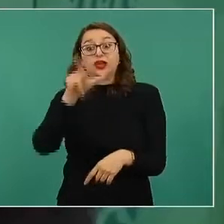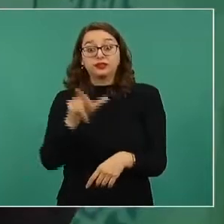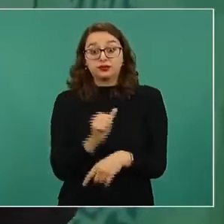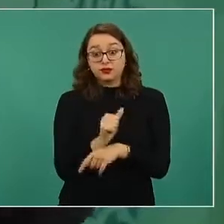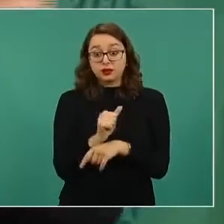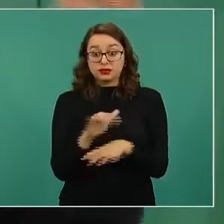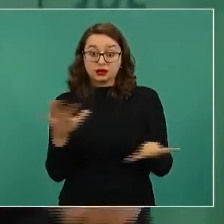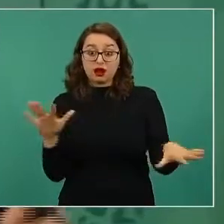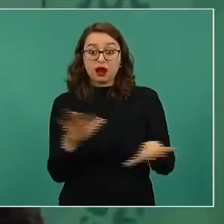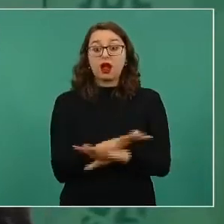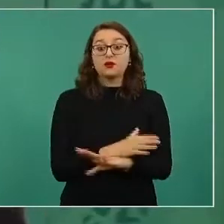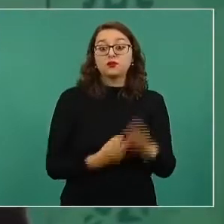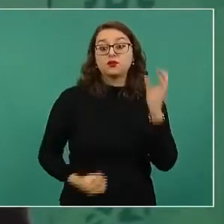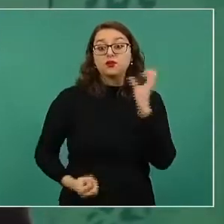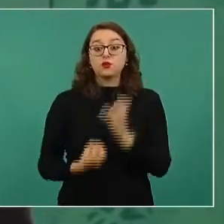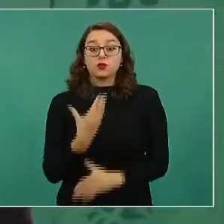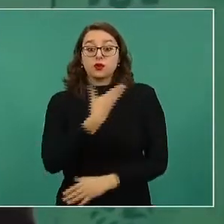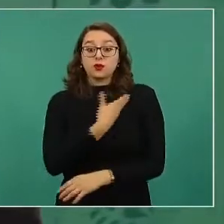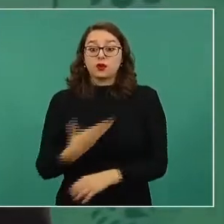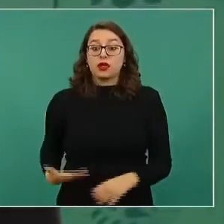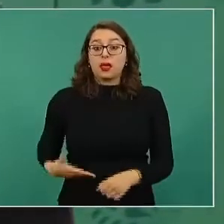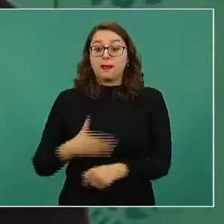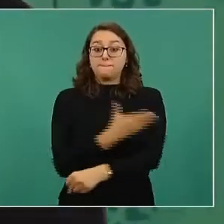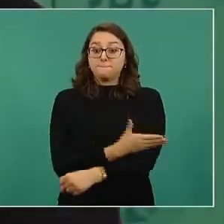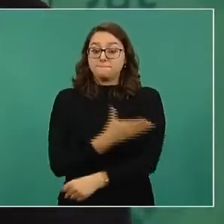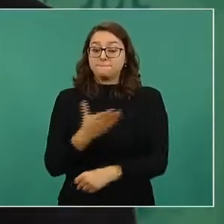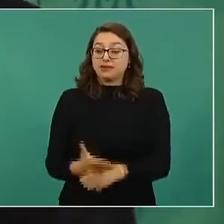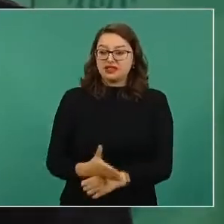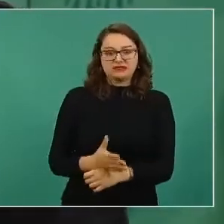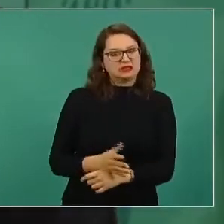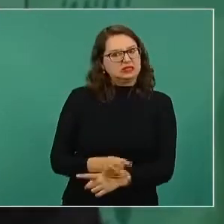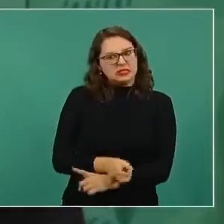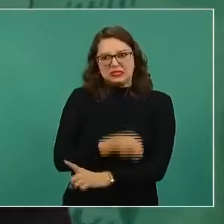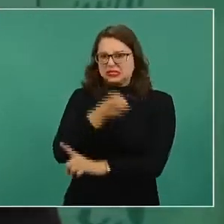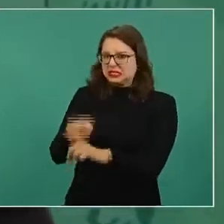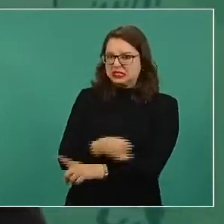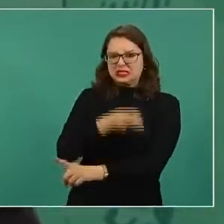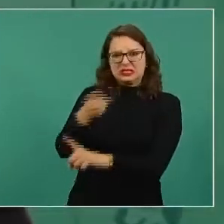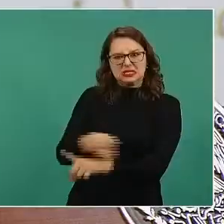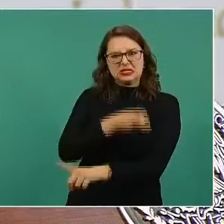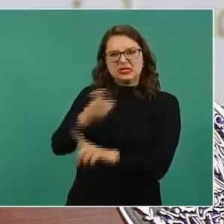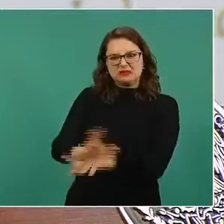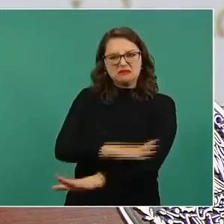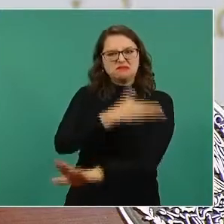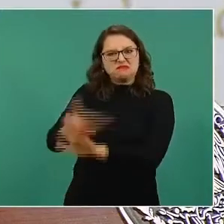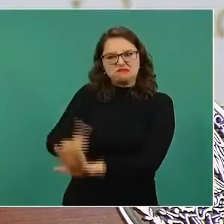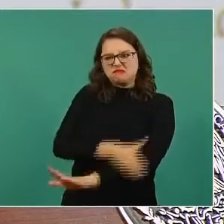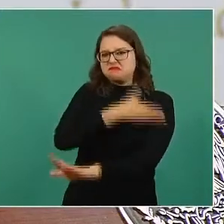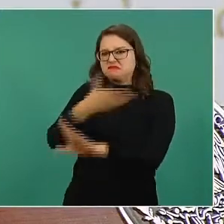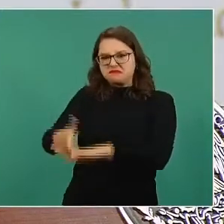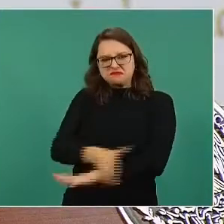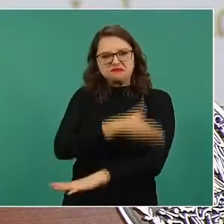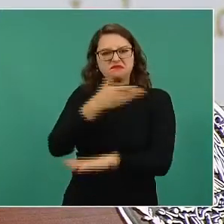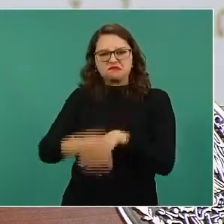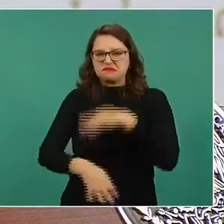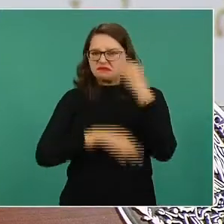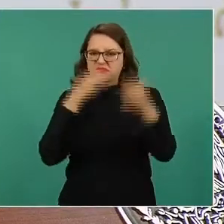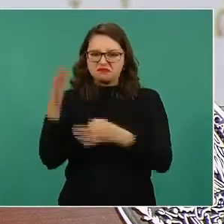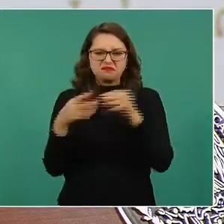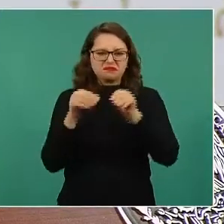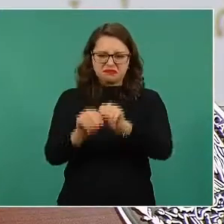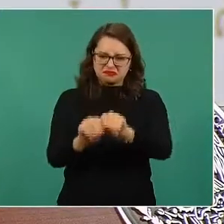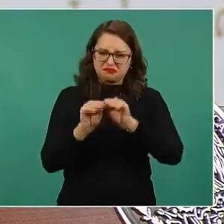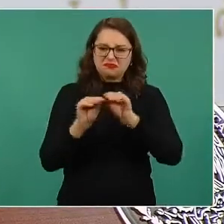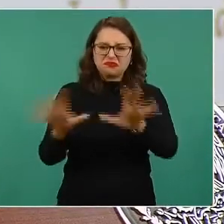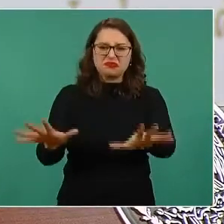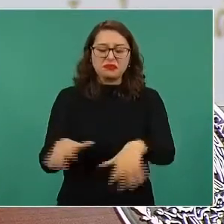se vuelve opositora. Por eso nunca le perdonaron a Gustavo Madero, que lo asesinaron de